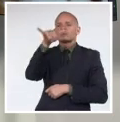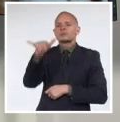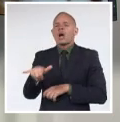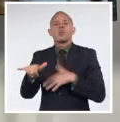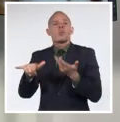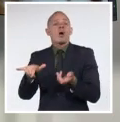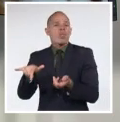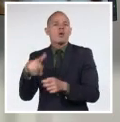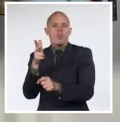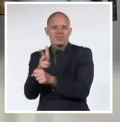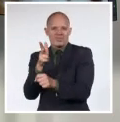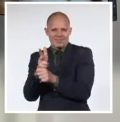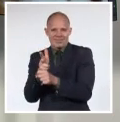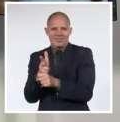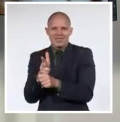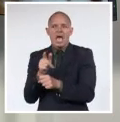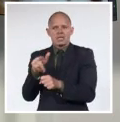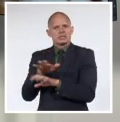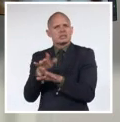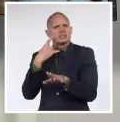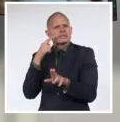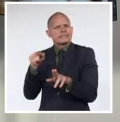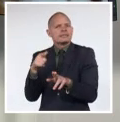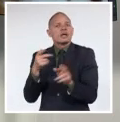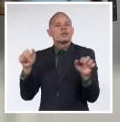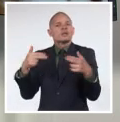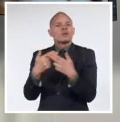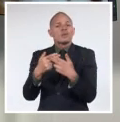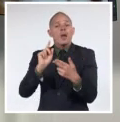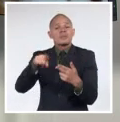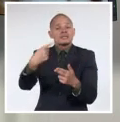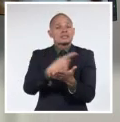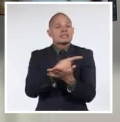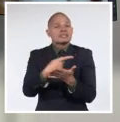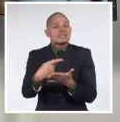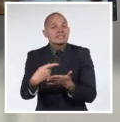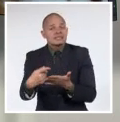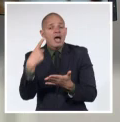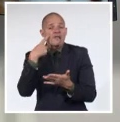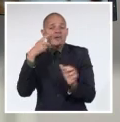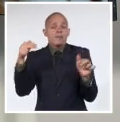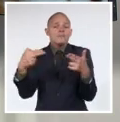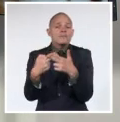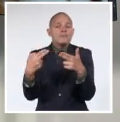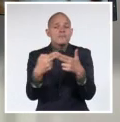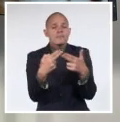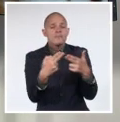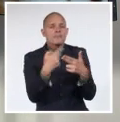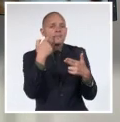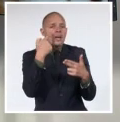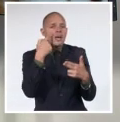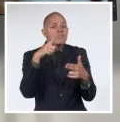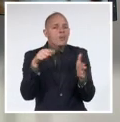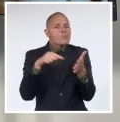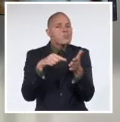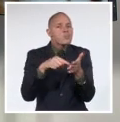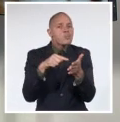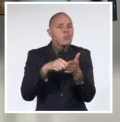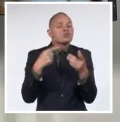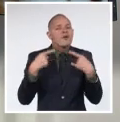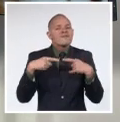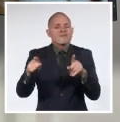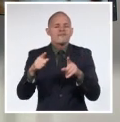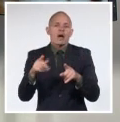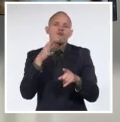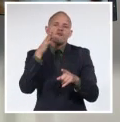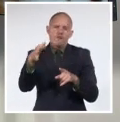anoche en México. Allí enfrentarán a partir de la próxima semana el torneo panamericano que otorga plazas a varios eventos